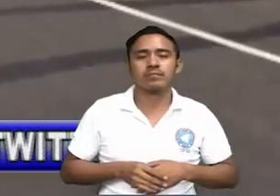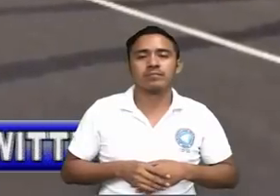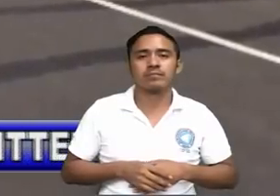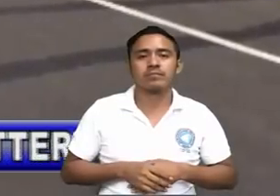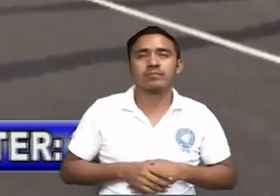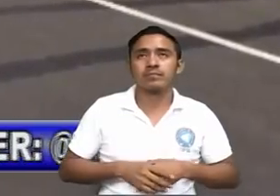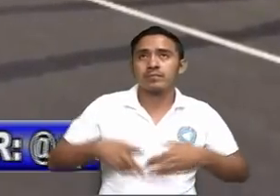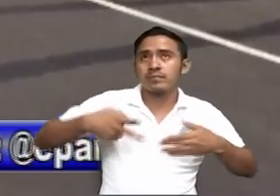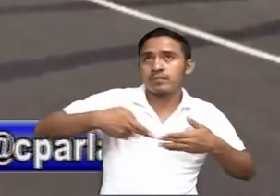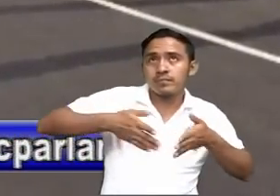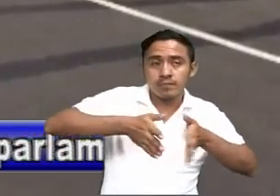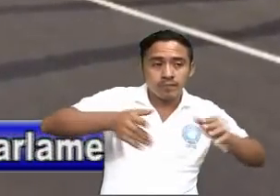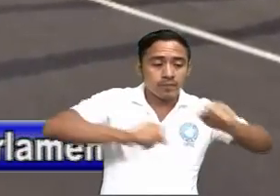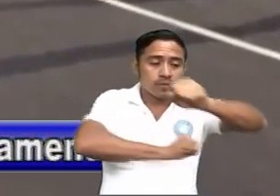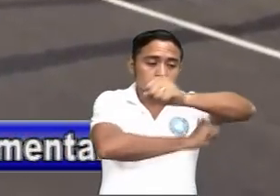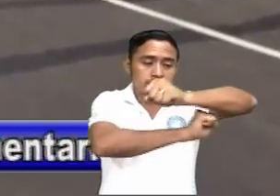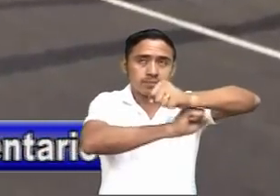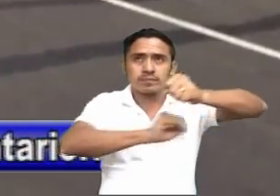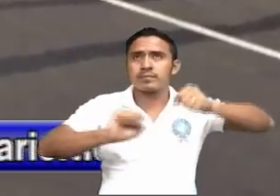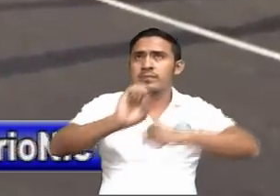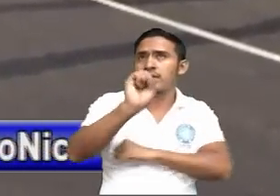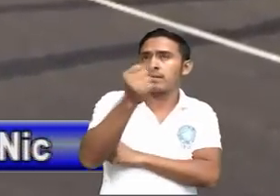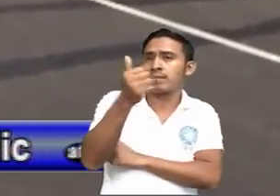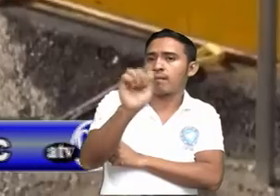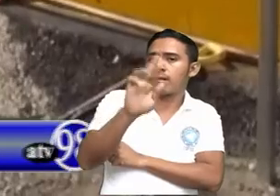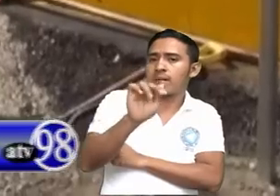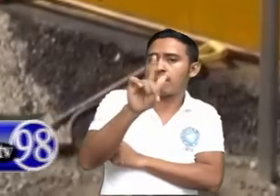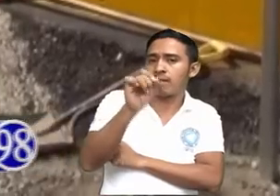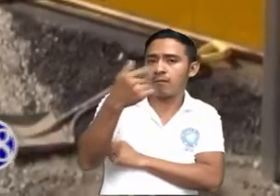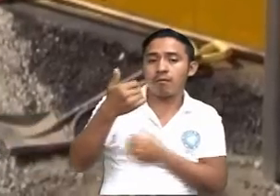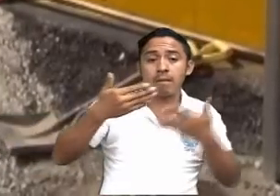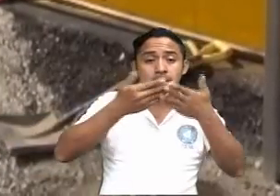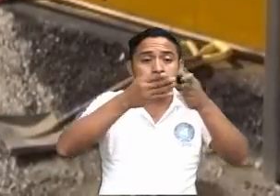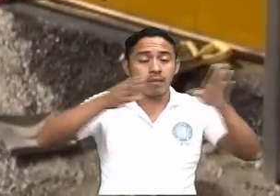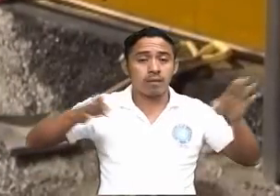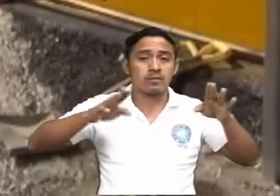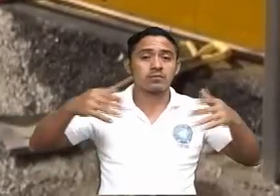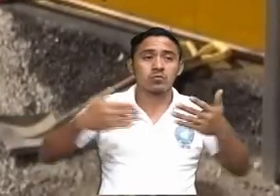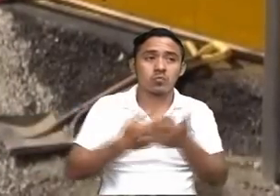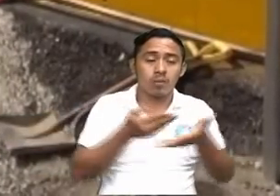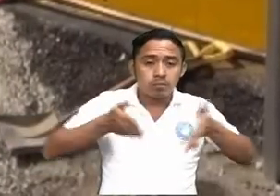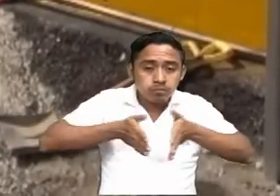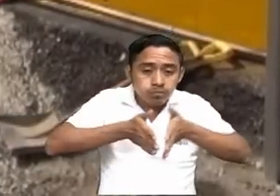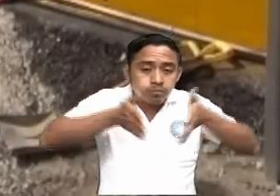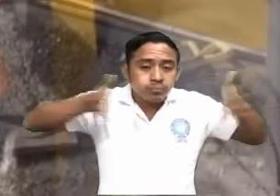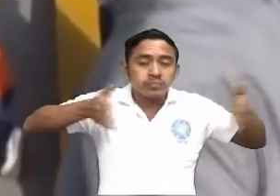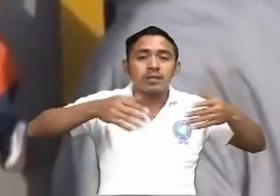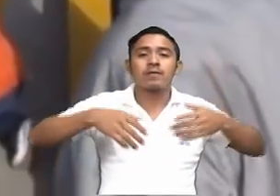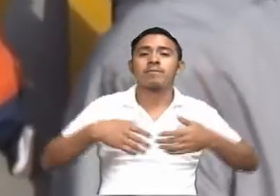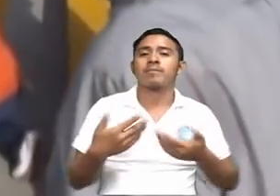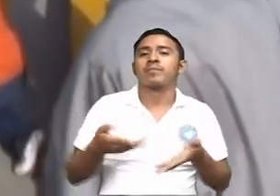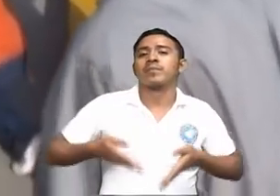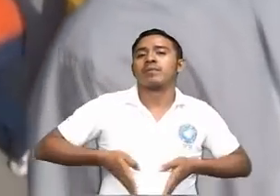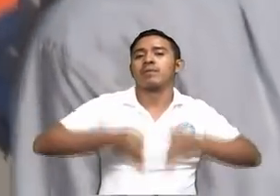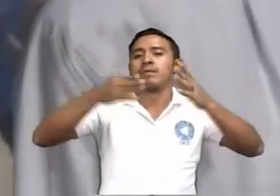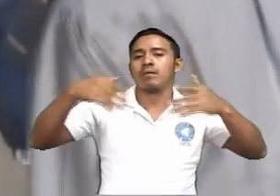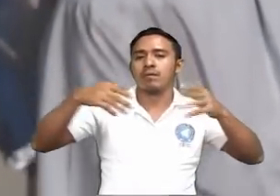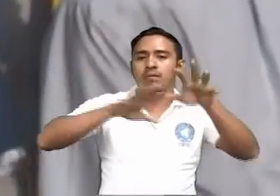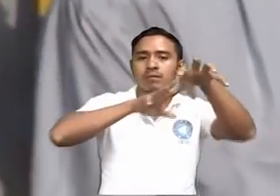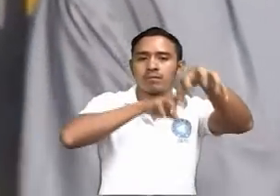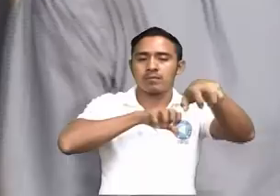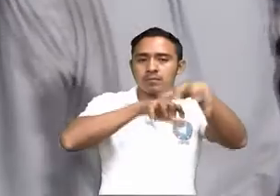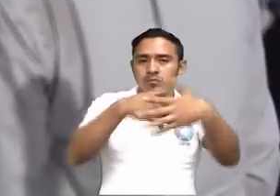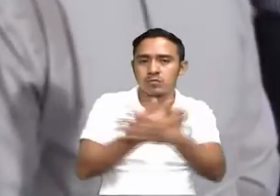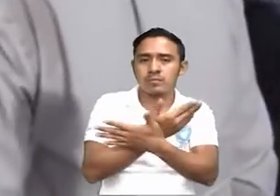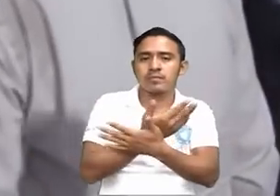La inauguración de los puentes Saratoga y Los Brasiles forma parte de las obras de ampliación de la carretera nueva a León y da